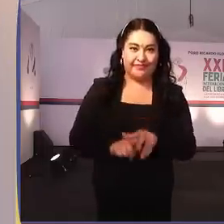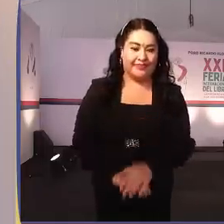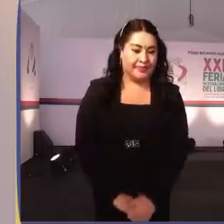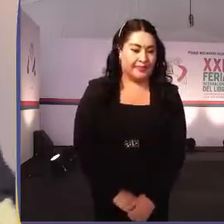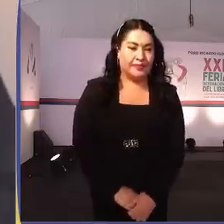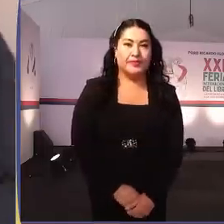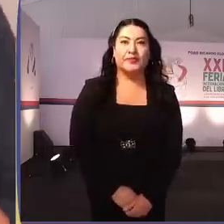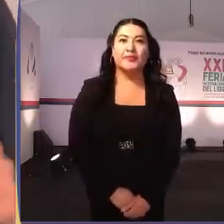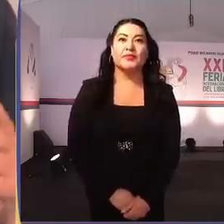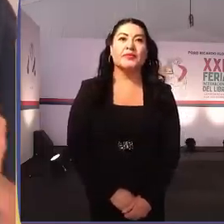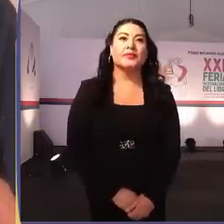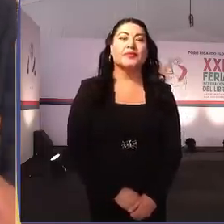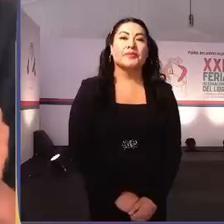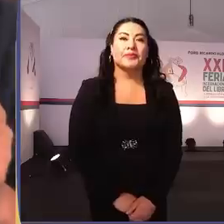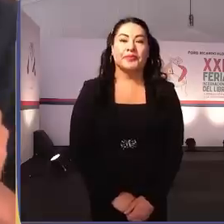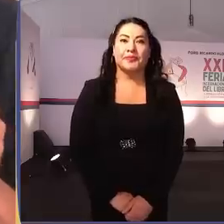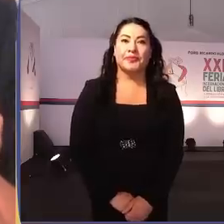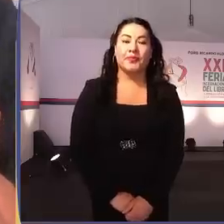Va.